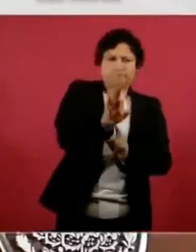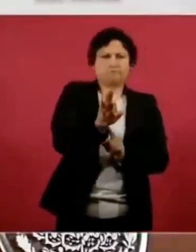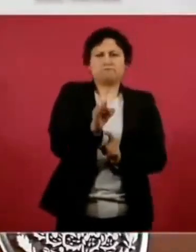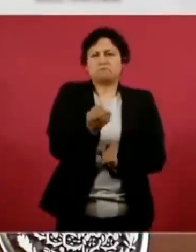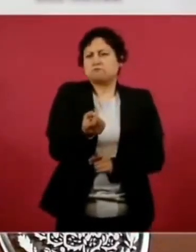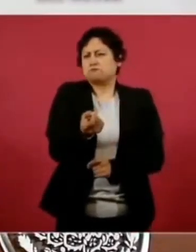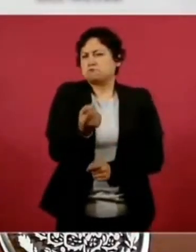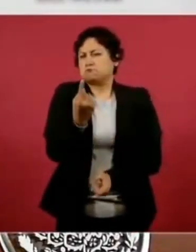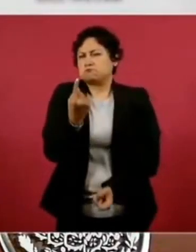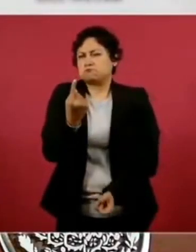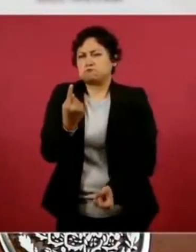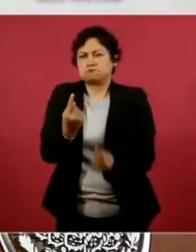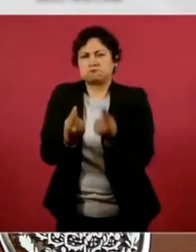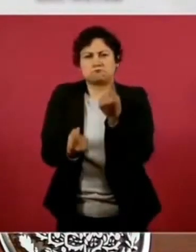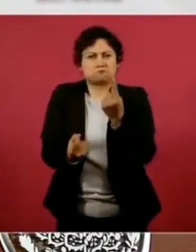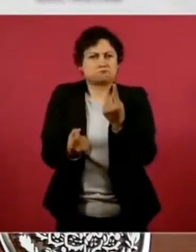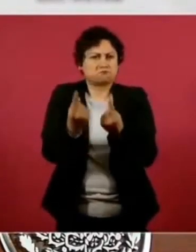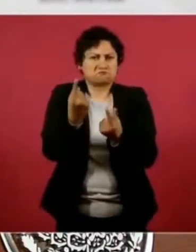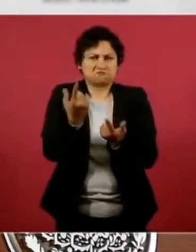o